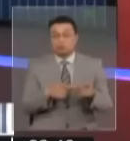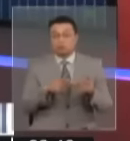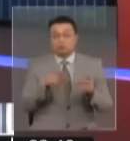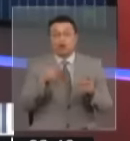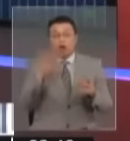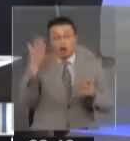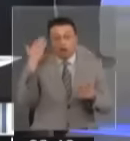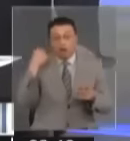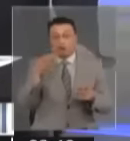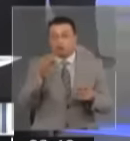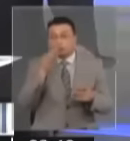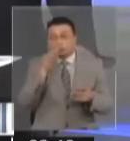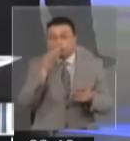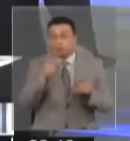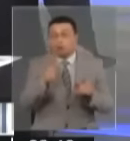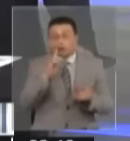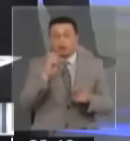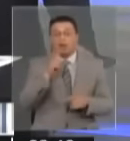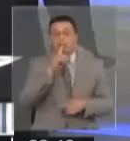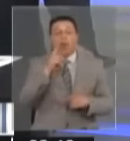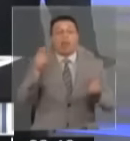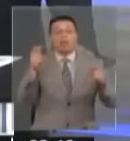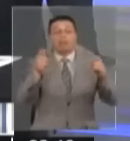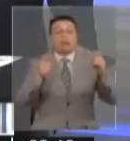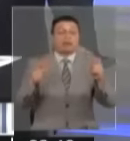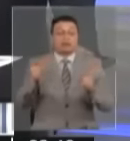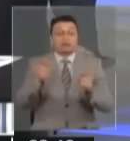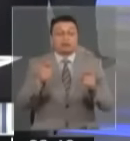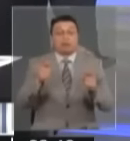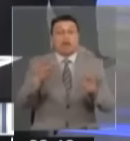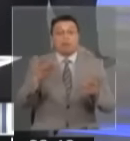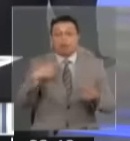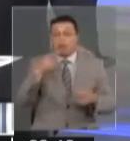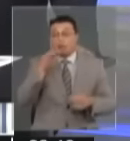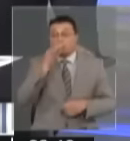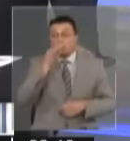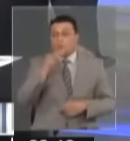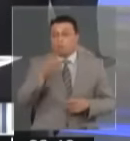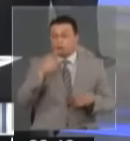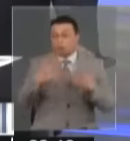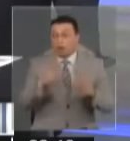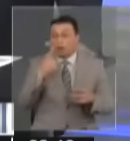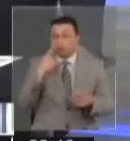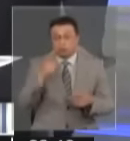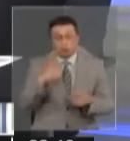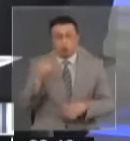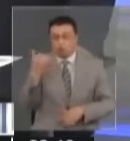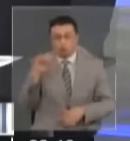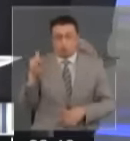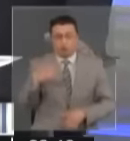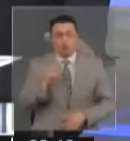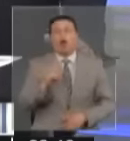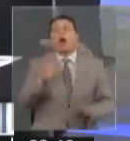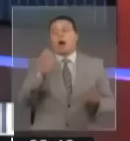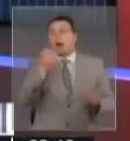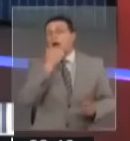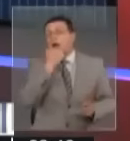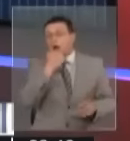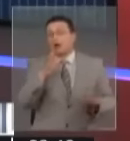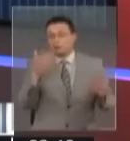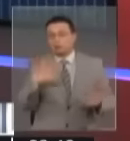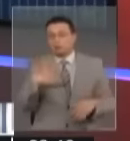Obvio, dice que es una terapia que es saludable consumir la marihuana. ¿Y usted la ha probado o no? No, nunca. Ah, ya, es que no entendí. Sí, en mi vida sí